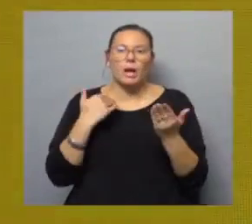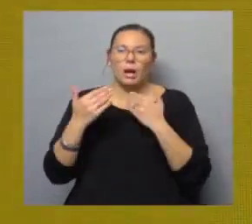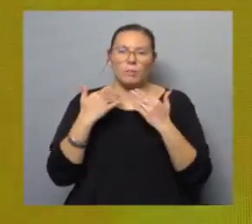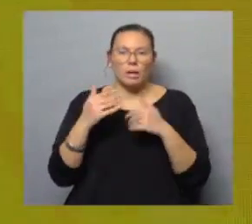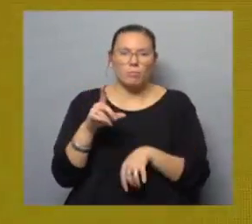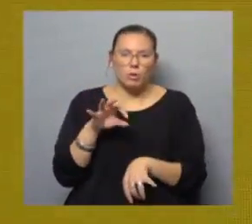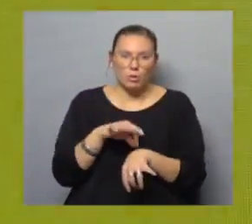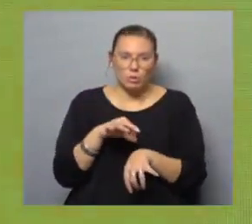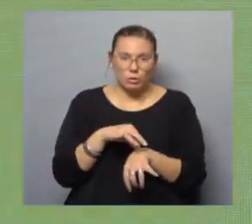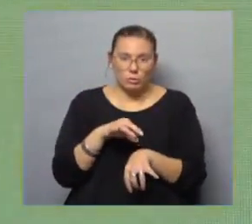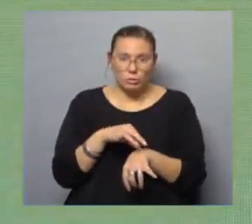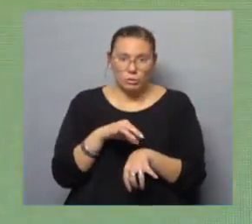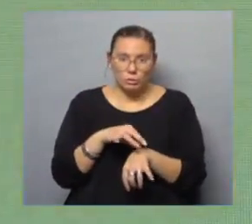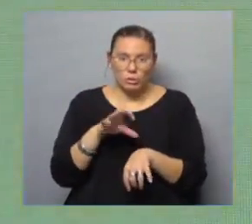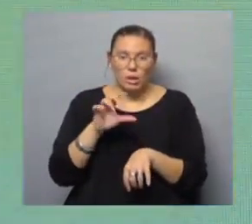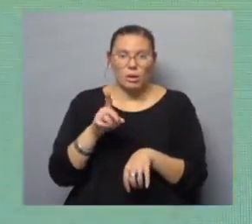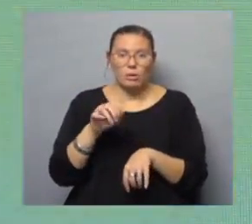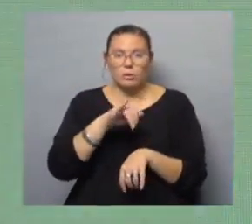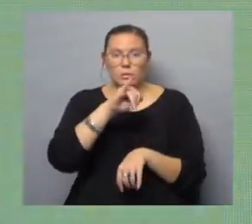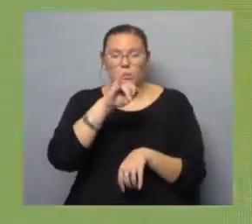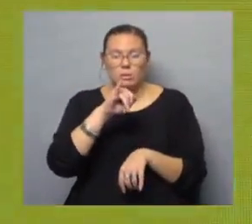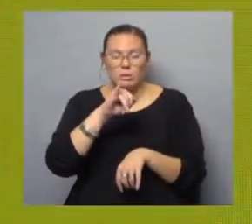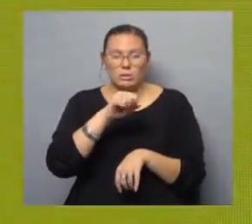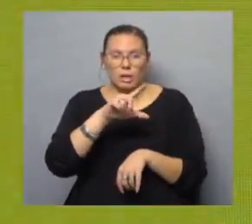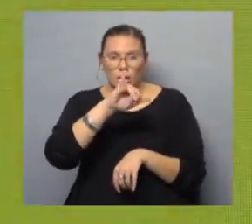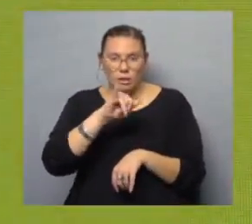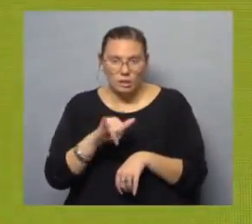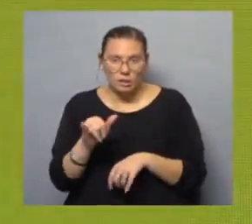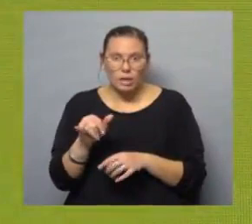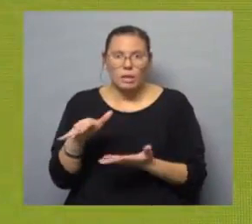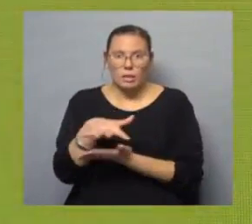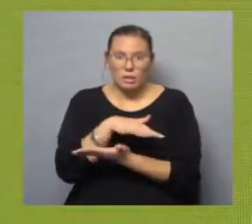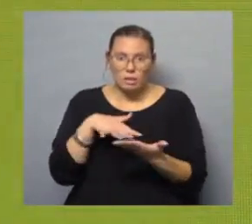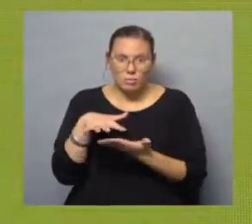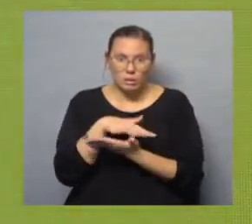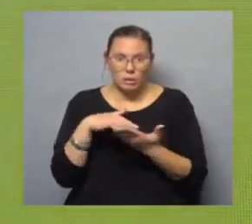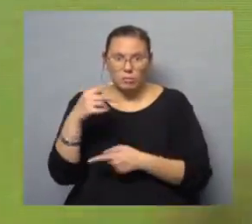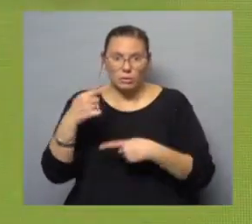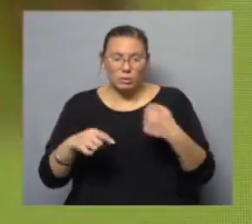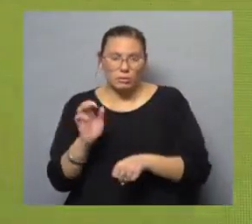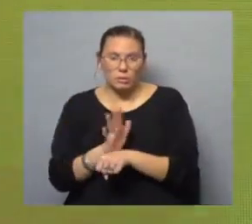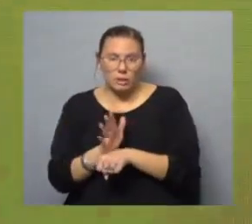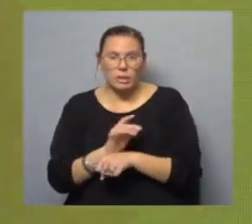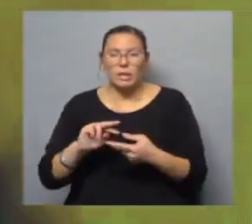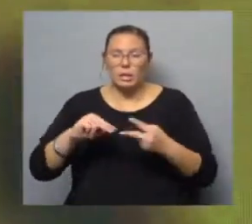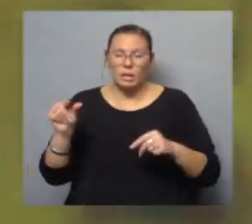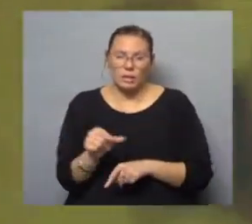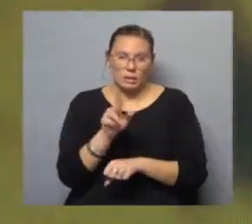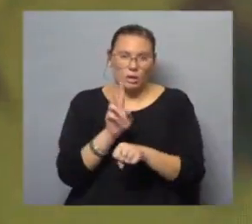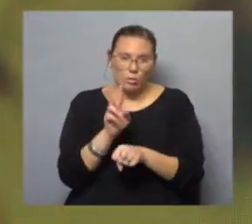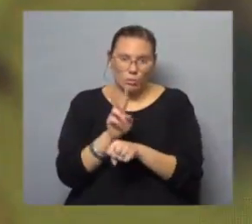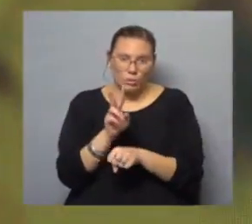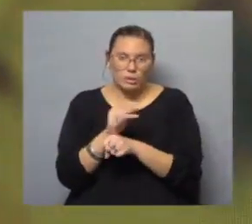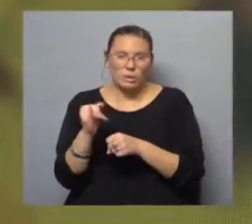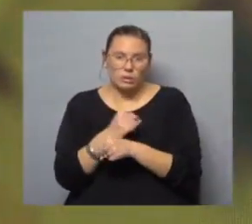la doctora Susana González, que ella es del Departamento de Biodiversidad y Genética de la Conservación del Instituto